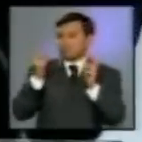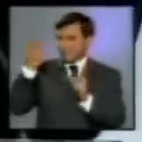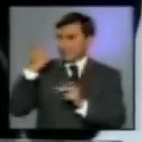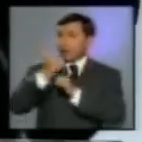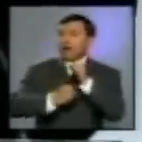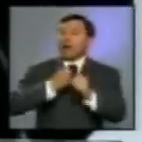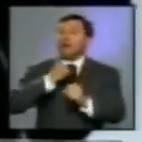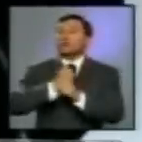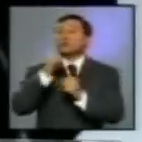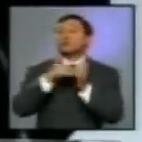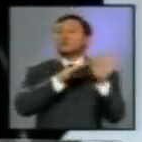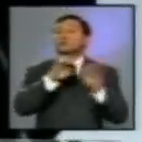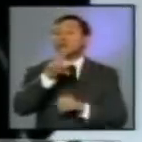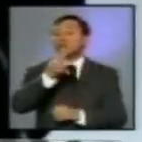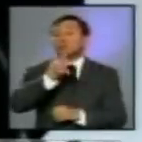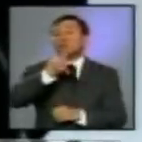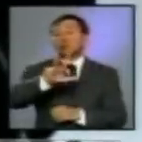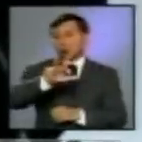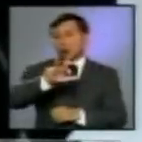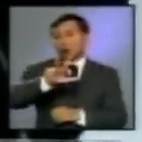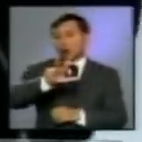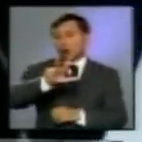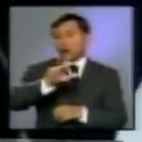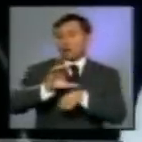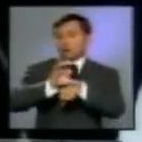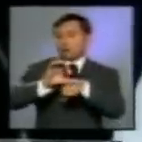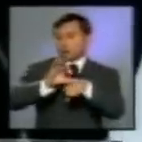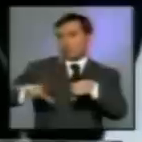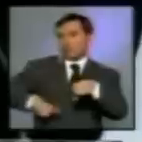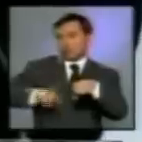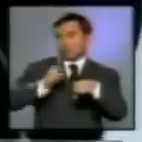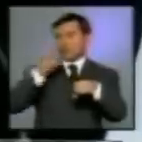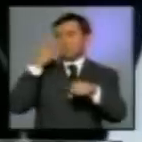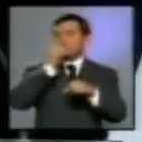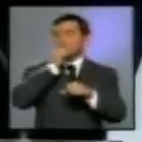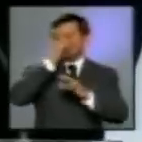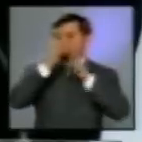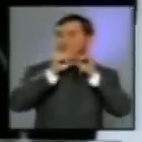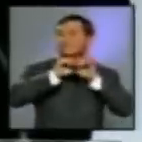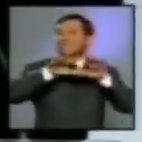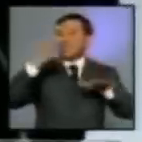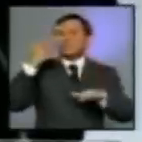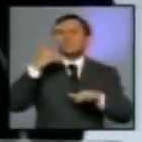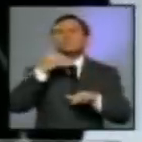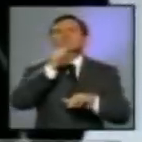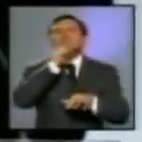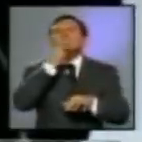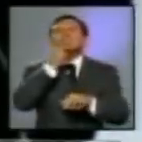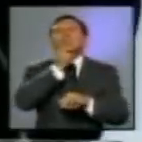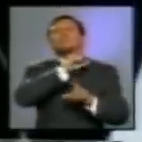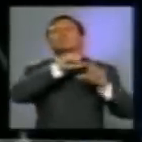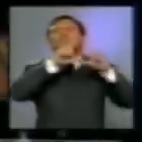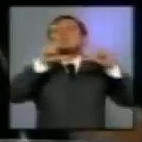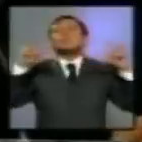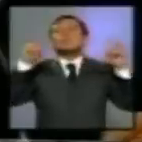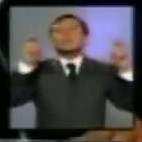Salinas, el 88. Mi compromiso, ¿le suena esto? mi compromiso con Durango,